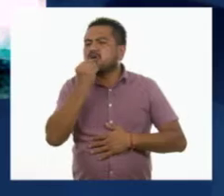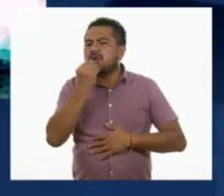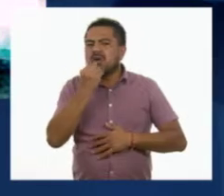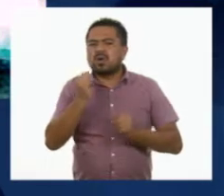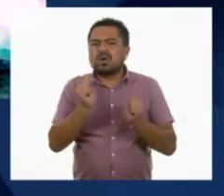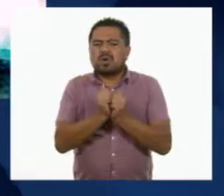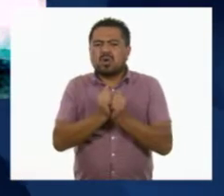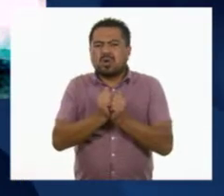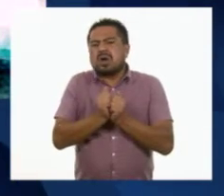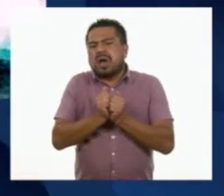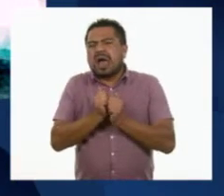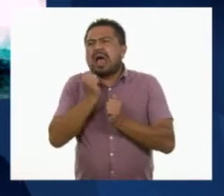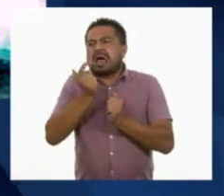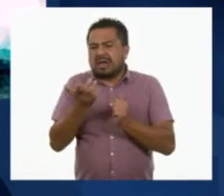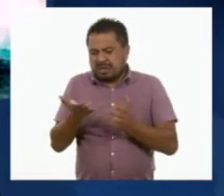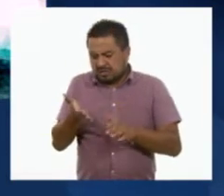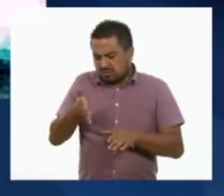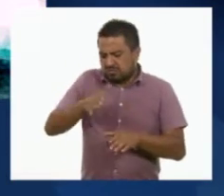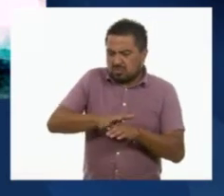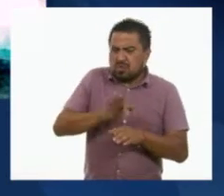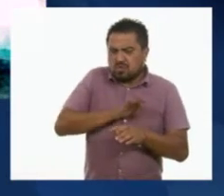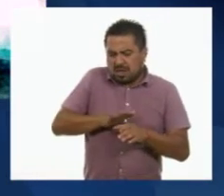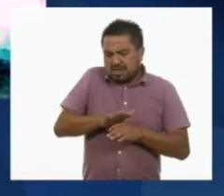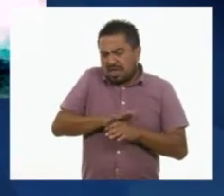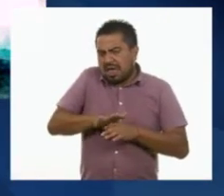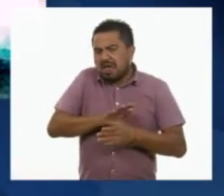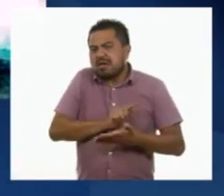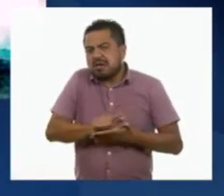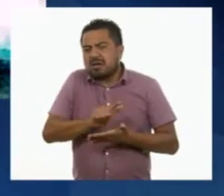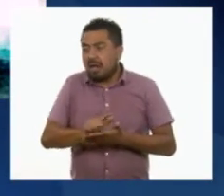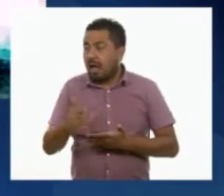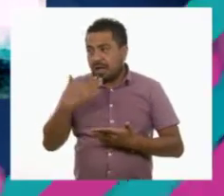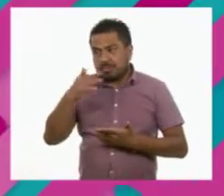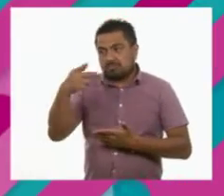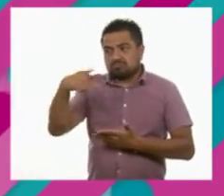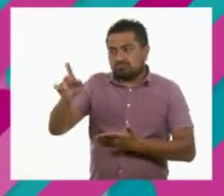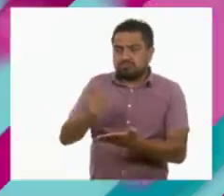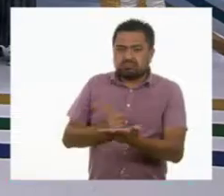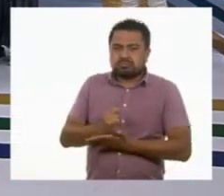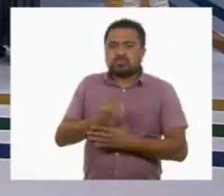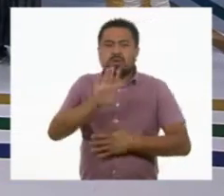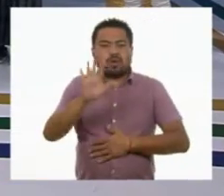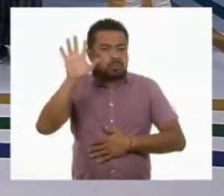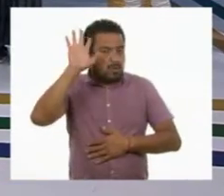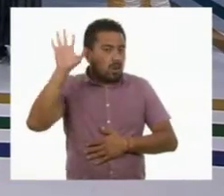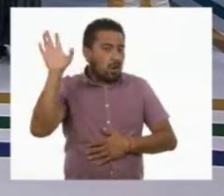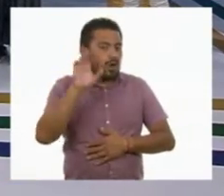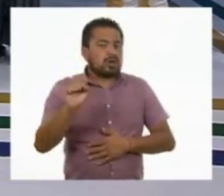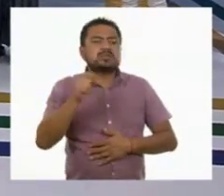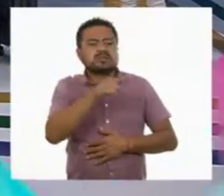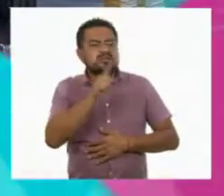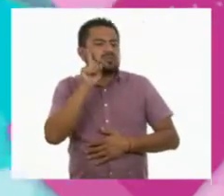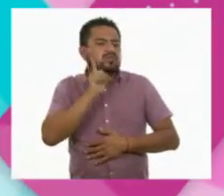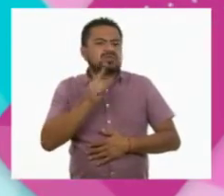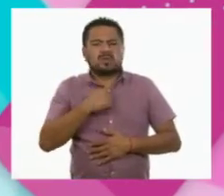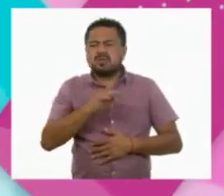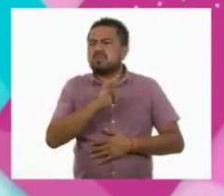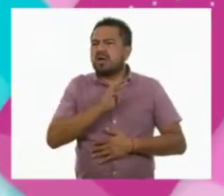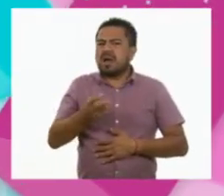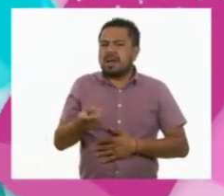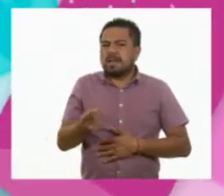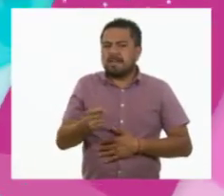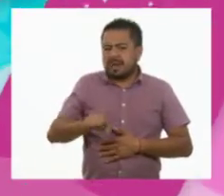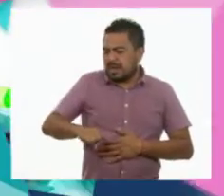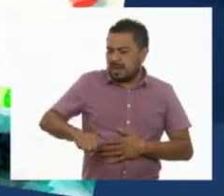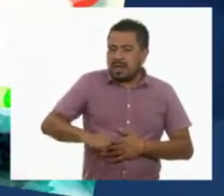en algún traste especial que se pueda lavar. Muy bien, Ilse. Buena decisión. Silvia de Morelos. Decidí que puedo sacar al perrito de mi